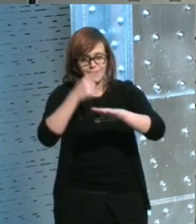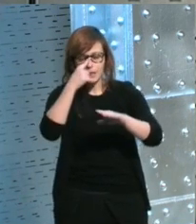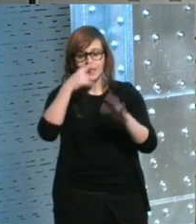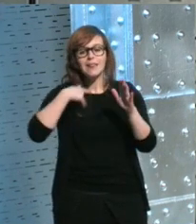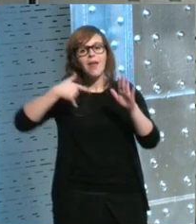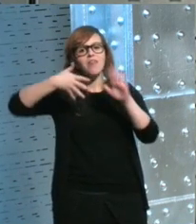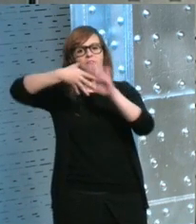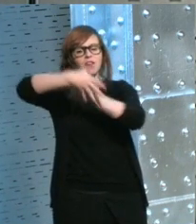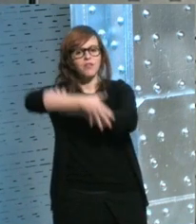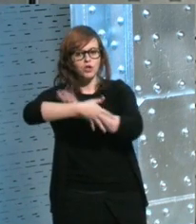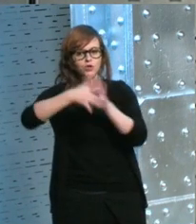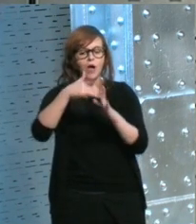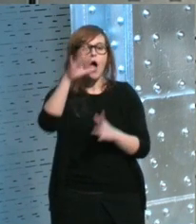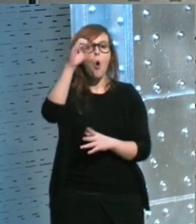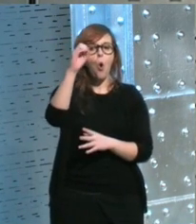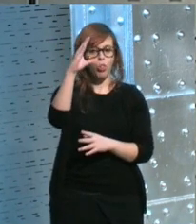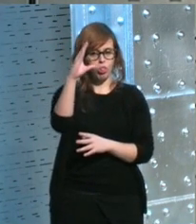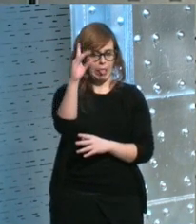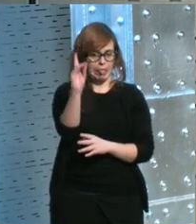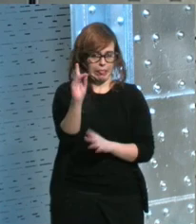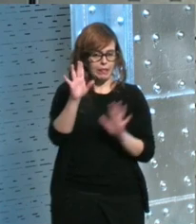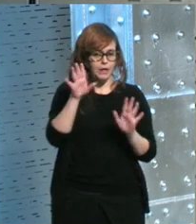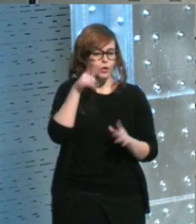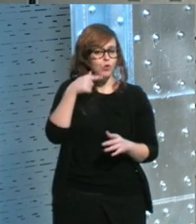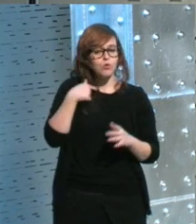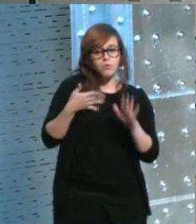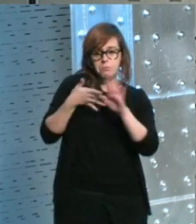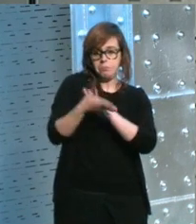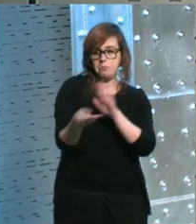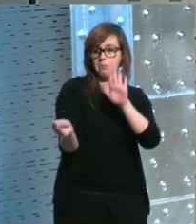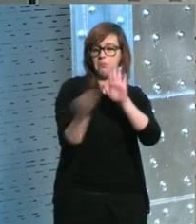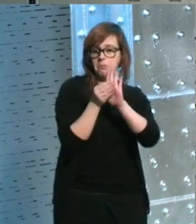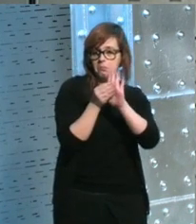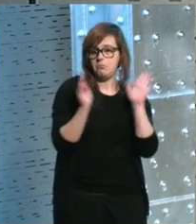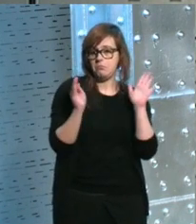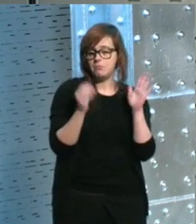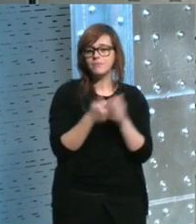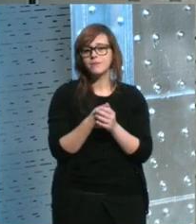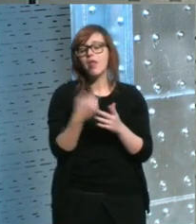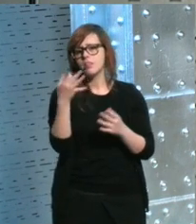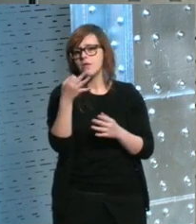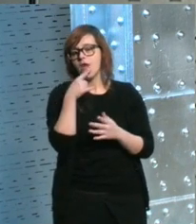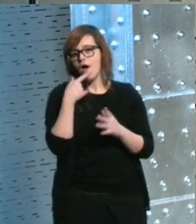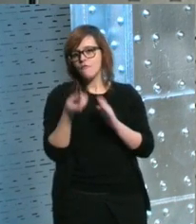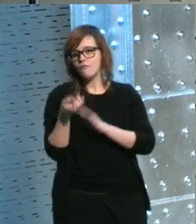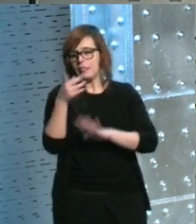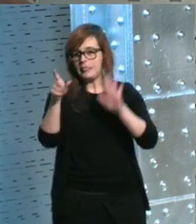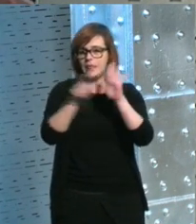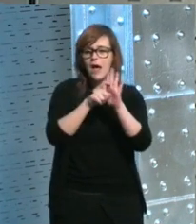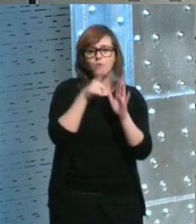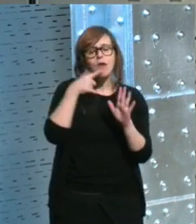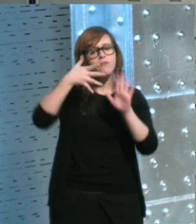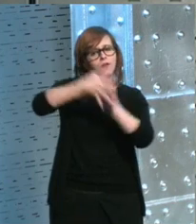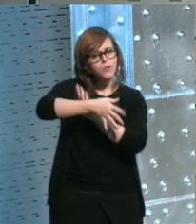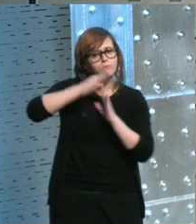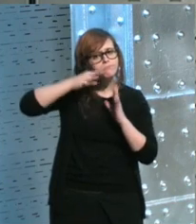es la definición de la OCDE. Okay. Que acabo de poner, yo hubiera debido poner, hay una definición muy precisa y